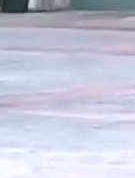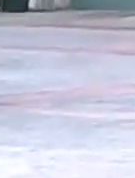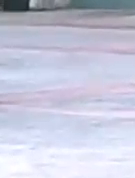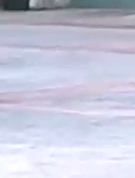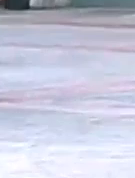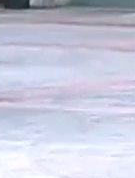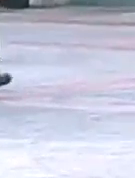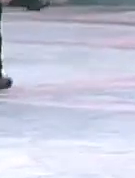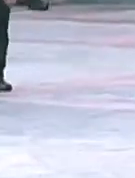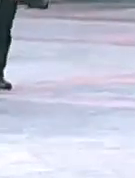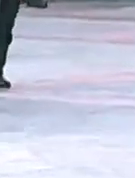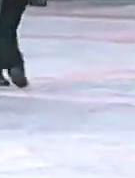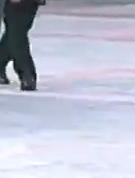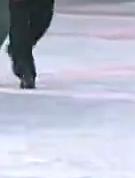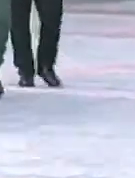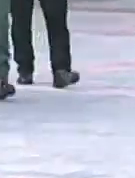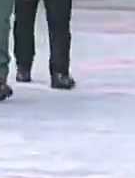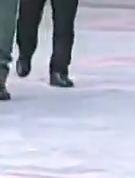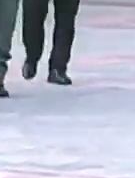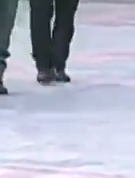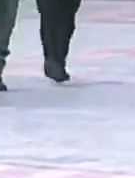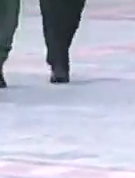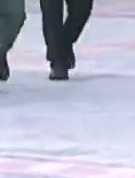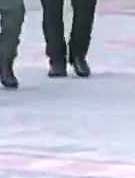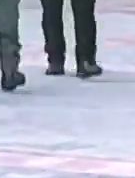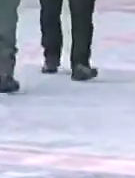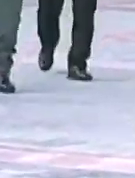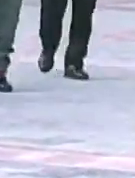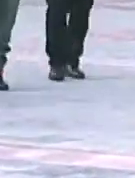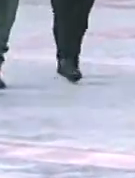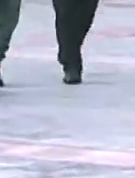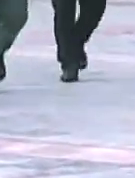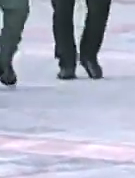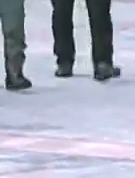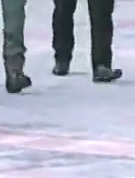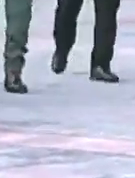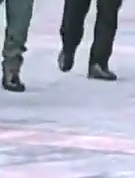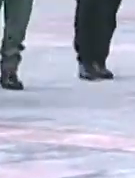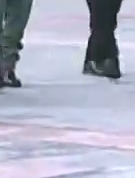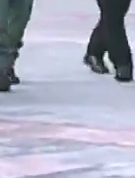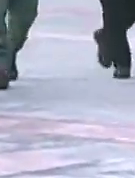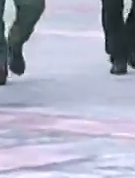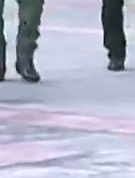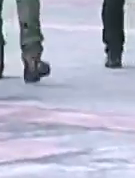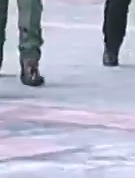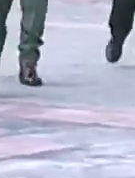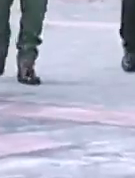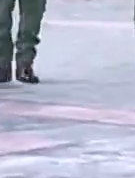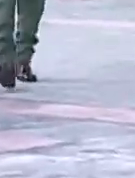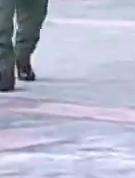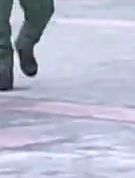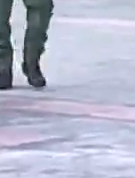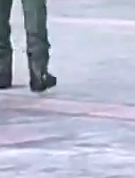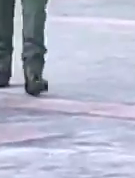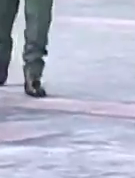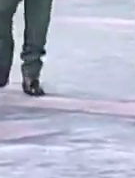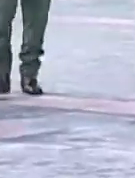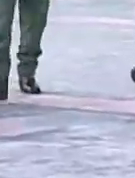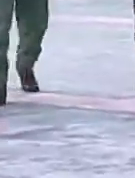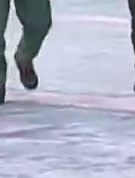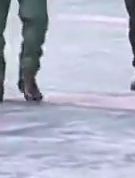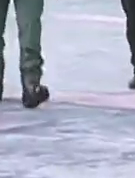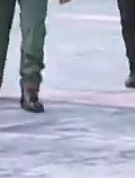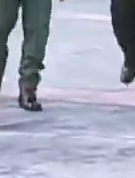primera combatiente de la República Bolivariana de Venezuela y diputada de la Asamblea Nacional, la doctora Cilia Flores de Maduro, así como